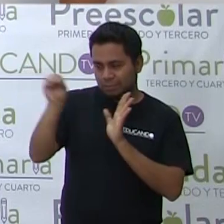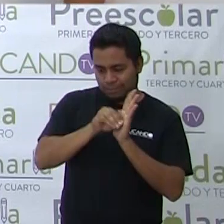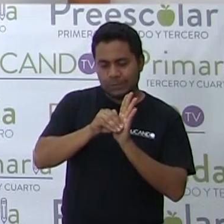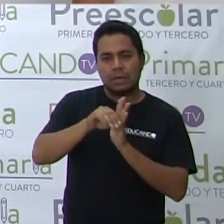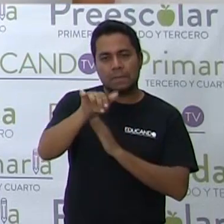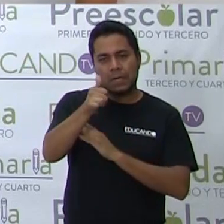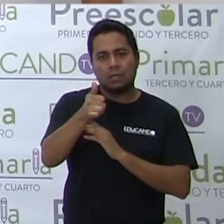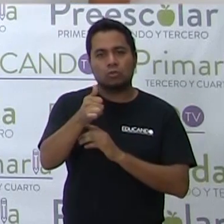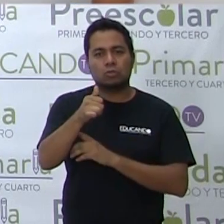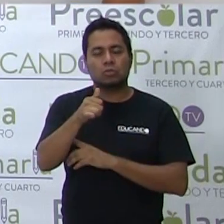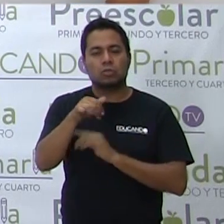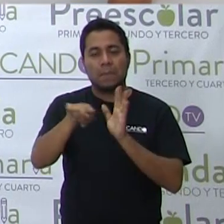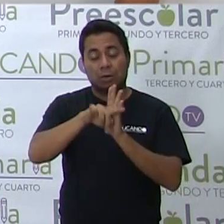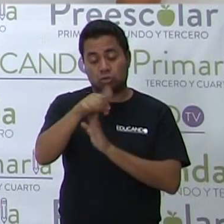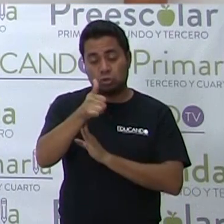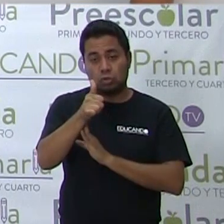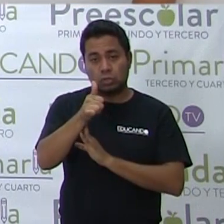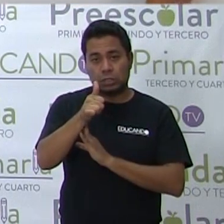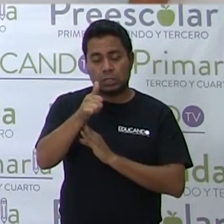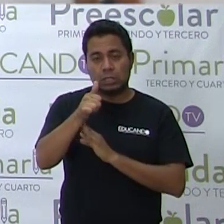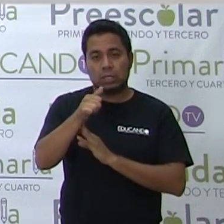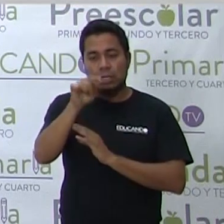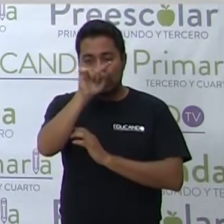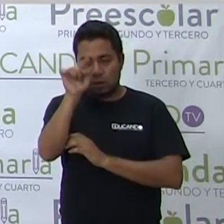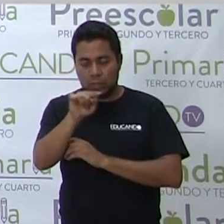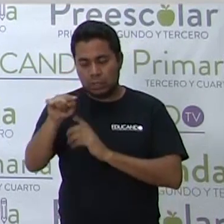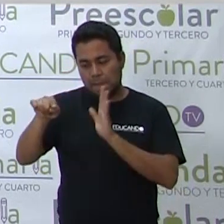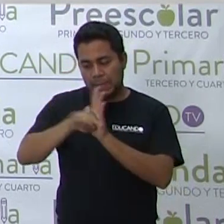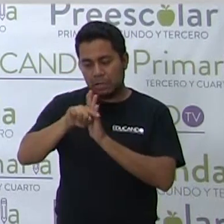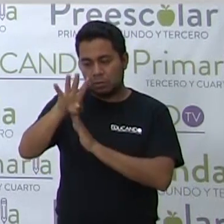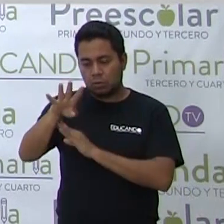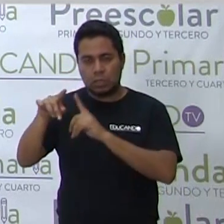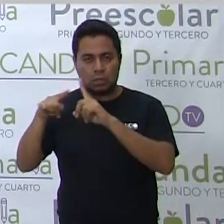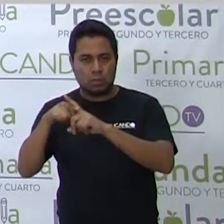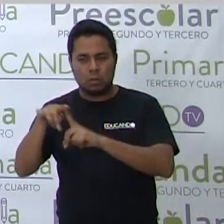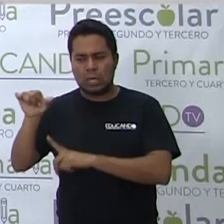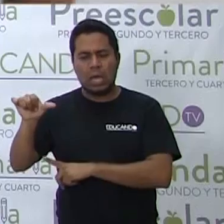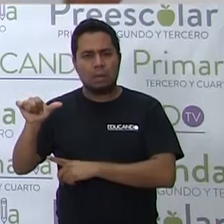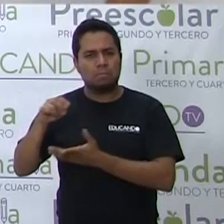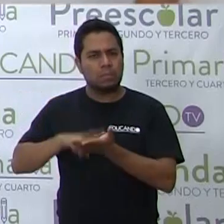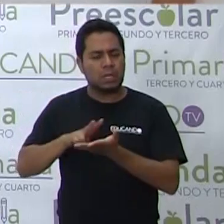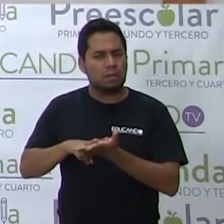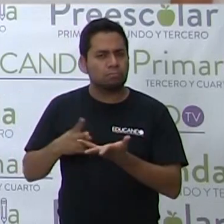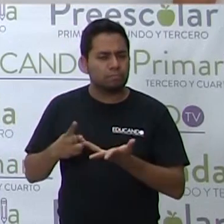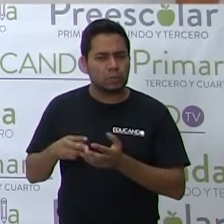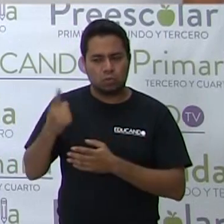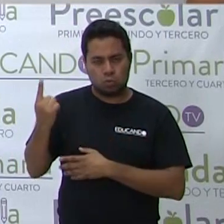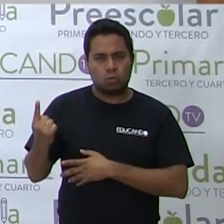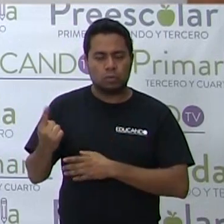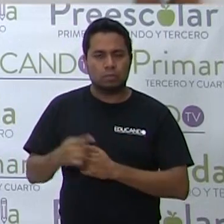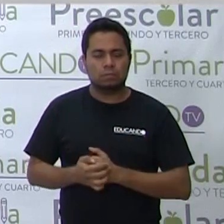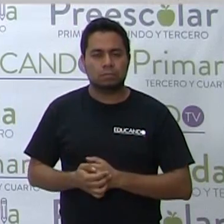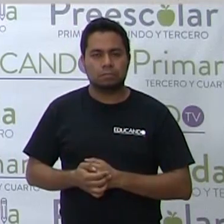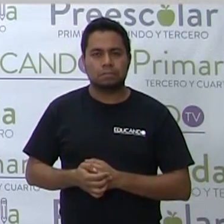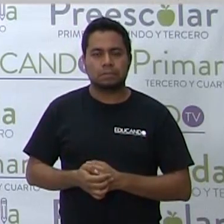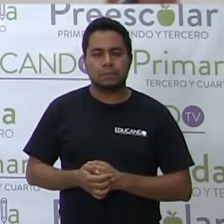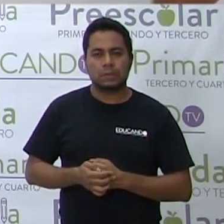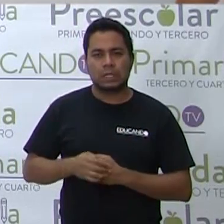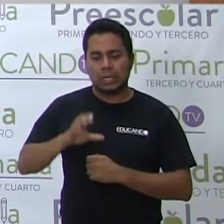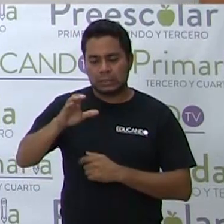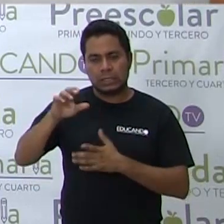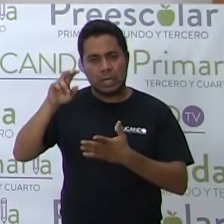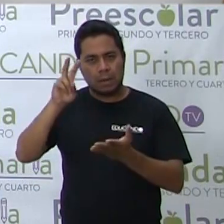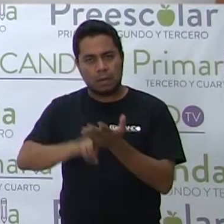-1 cuad - 4 Por cuánto vale a 1 y cuánto vale